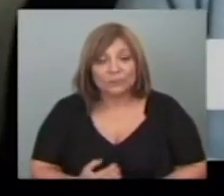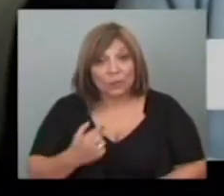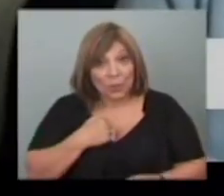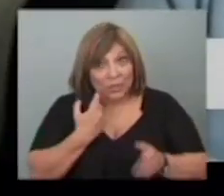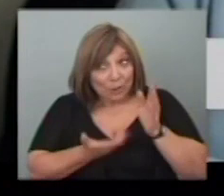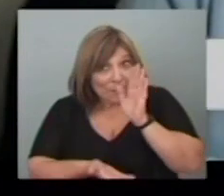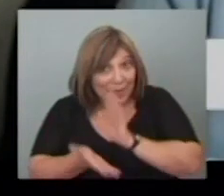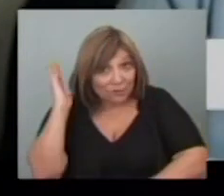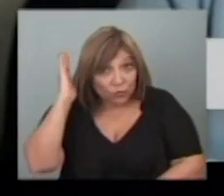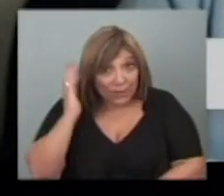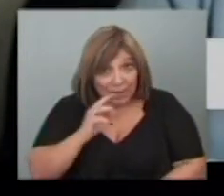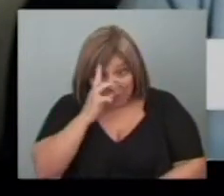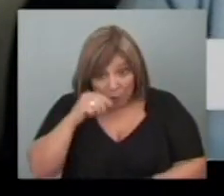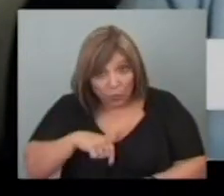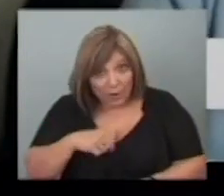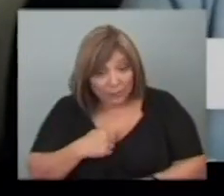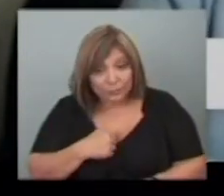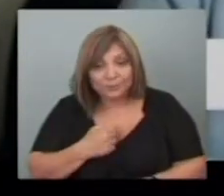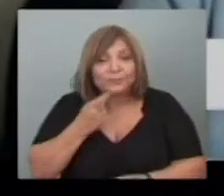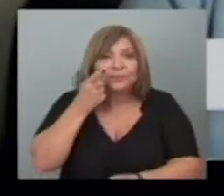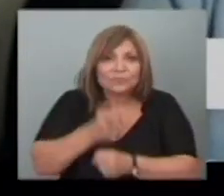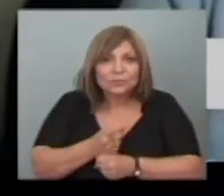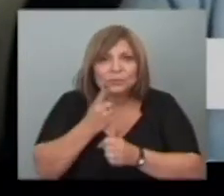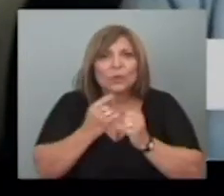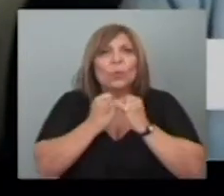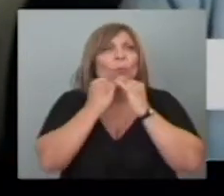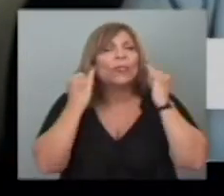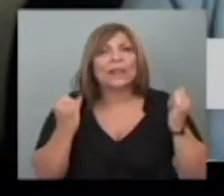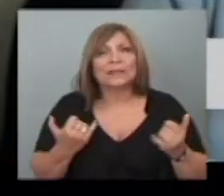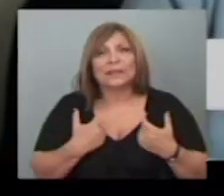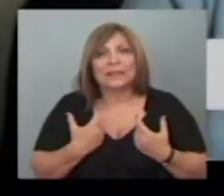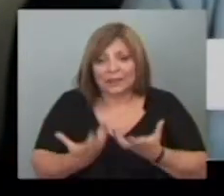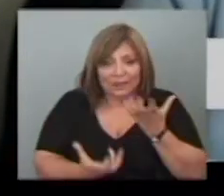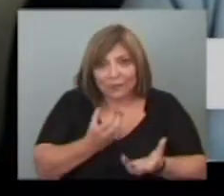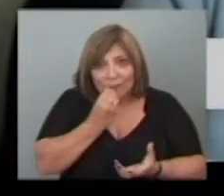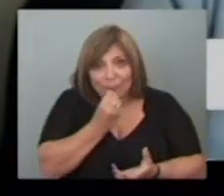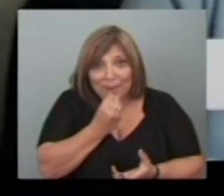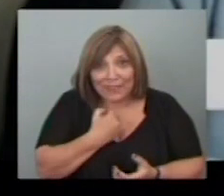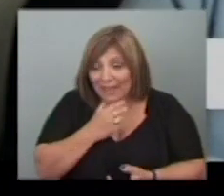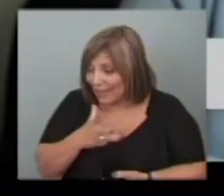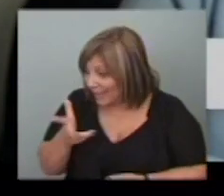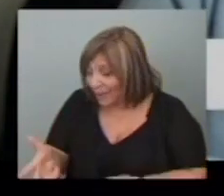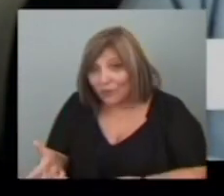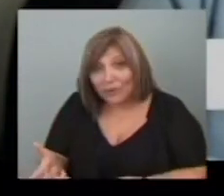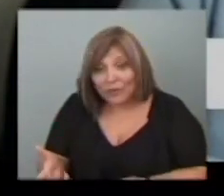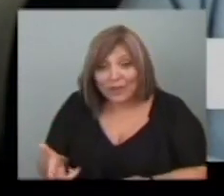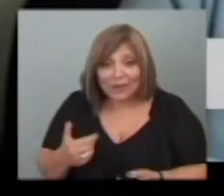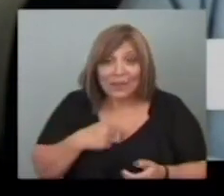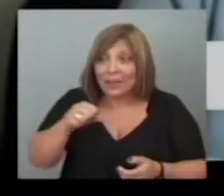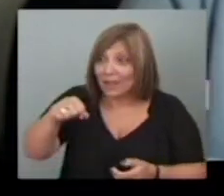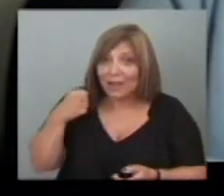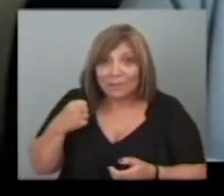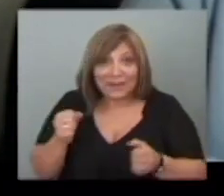Cuando yo me fui del Uruguay, la decisión la tomé un día que tenía que hacerle la comida a mis hijos y abrí